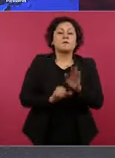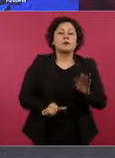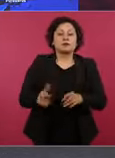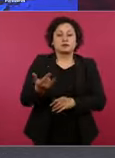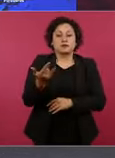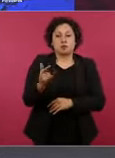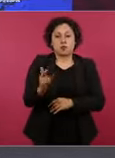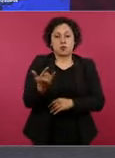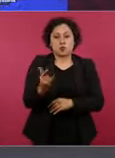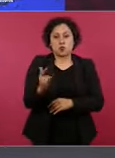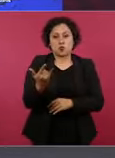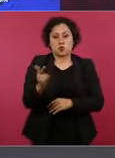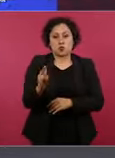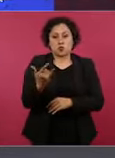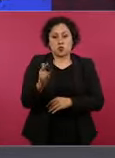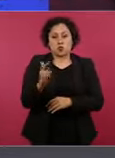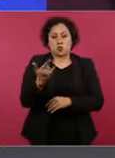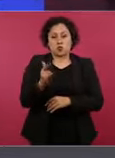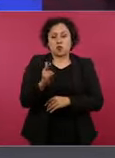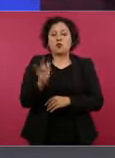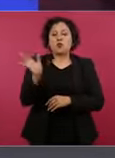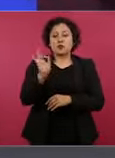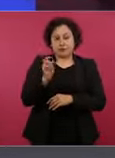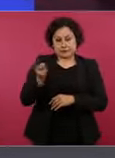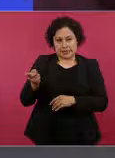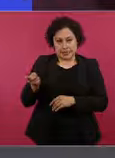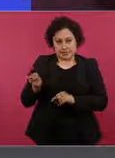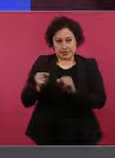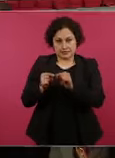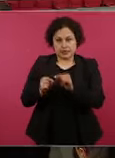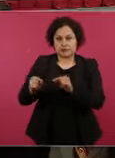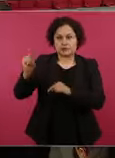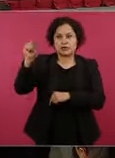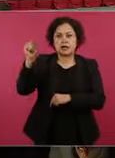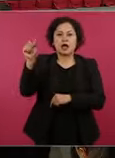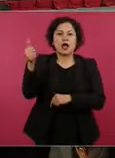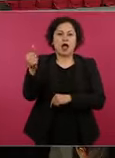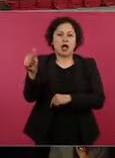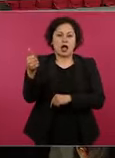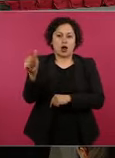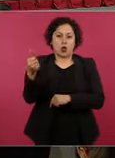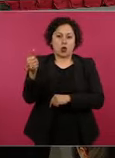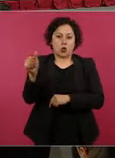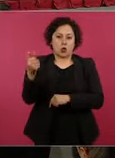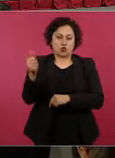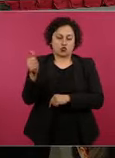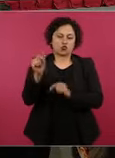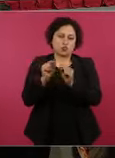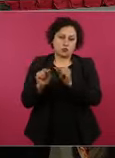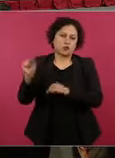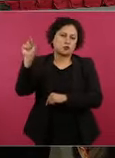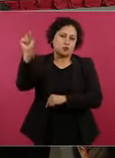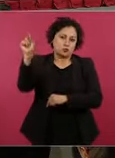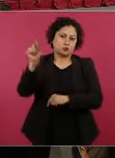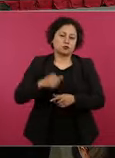julio posiblemente aquí y agosto ya nos vamos.